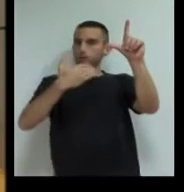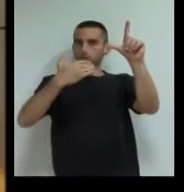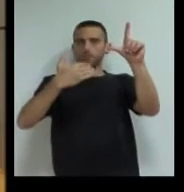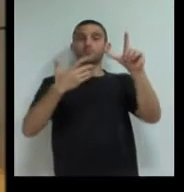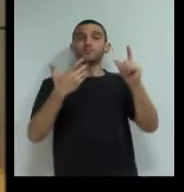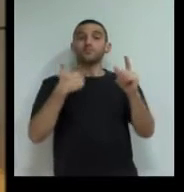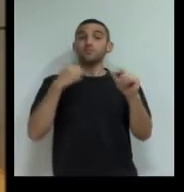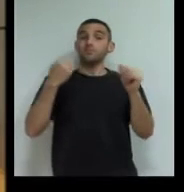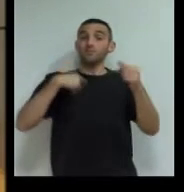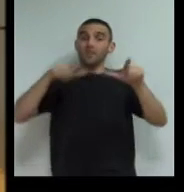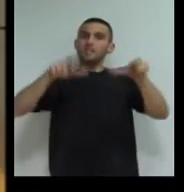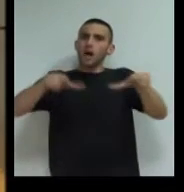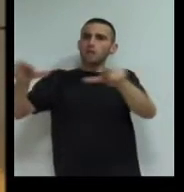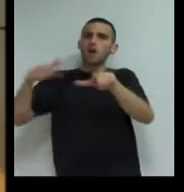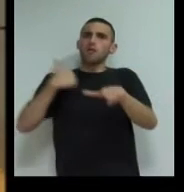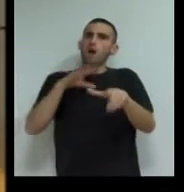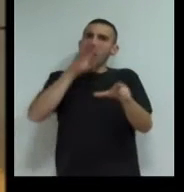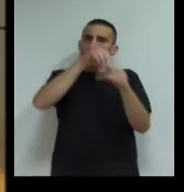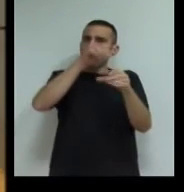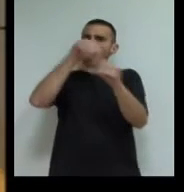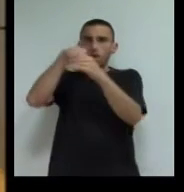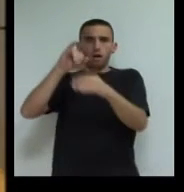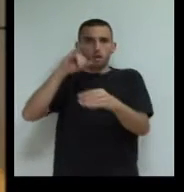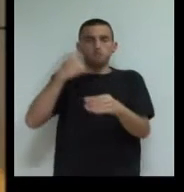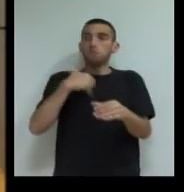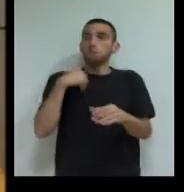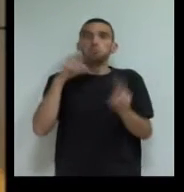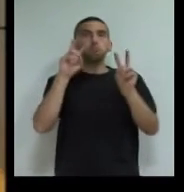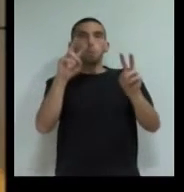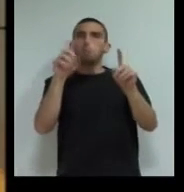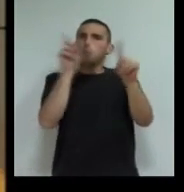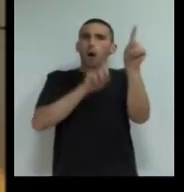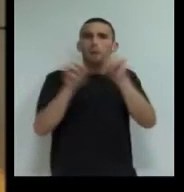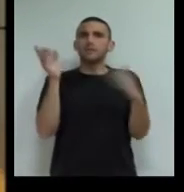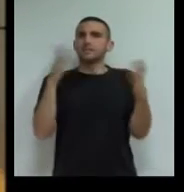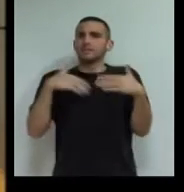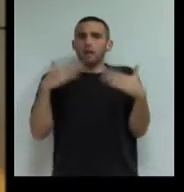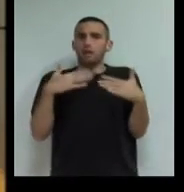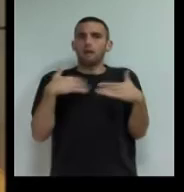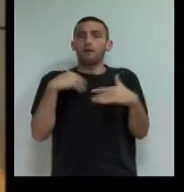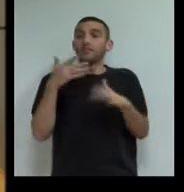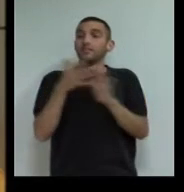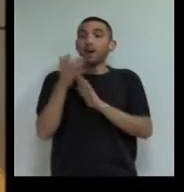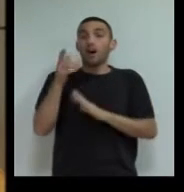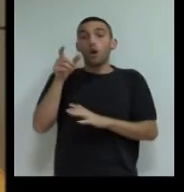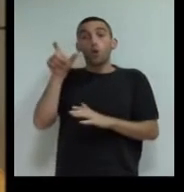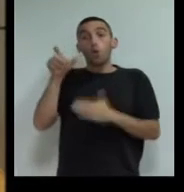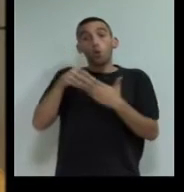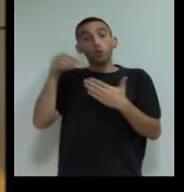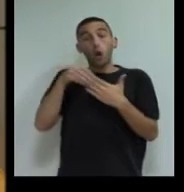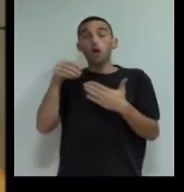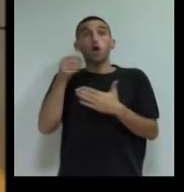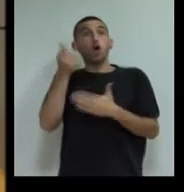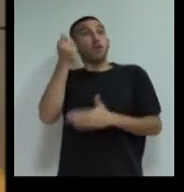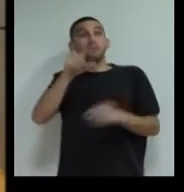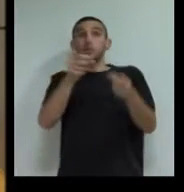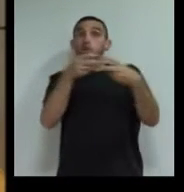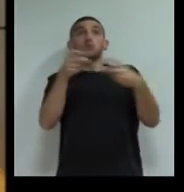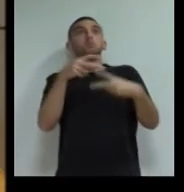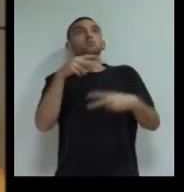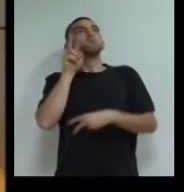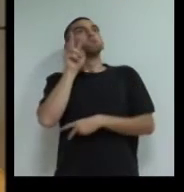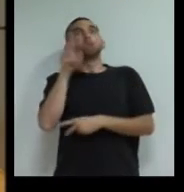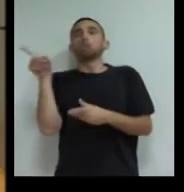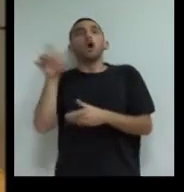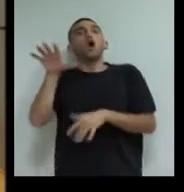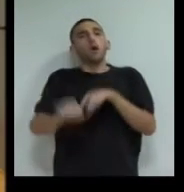tenemos funcionando, lo que hemos visto es que no hay ningún problema. Es decir, que el usuario que no necesita ese apoyo no deja de comprar